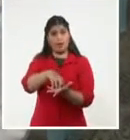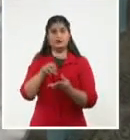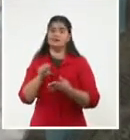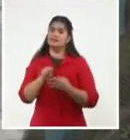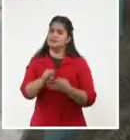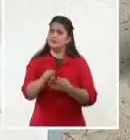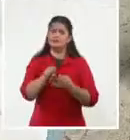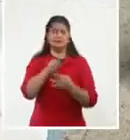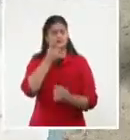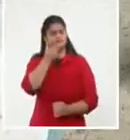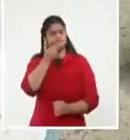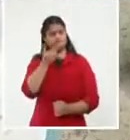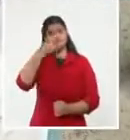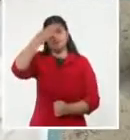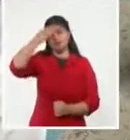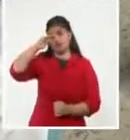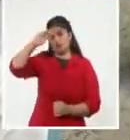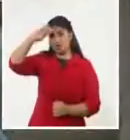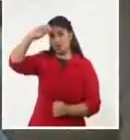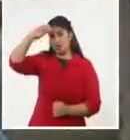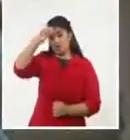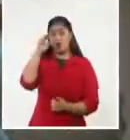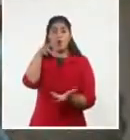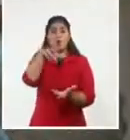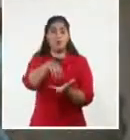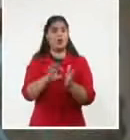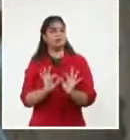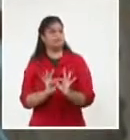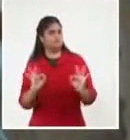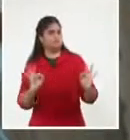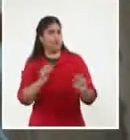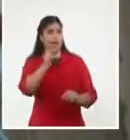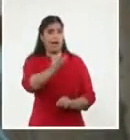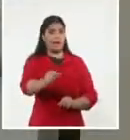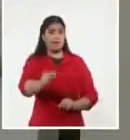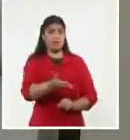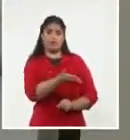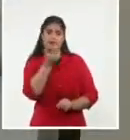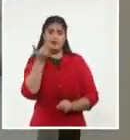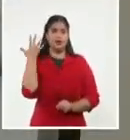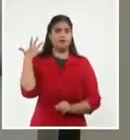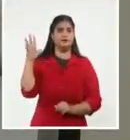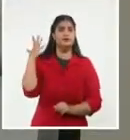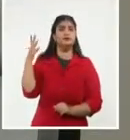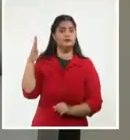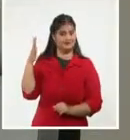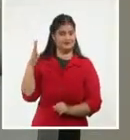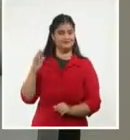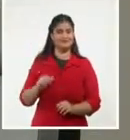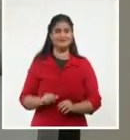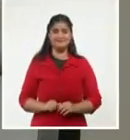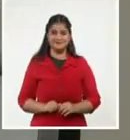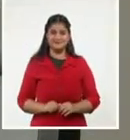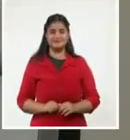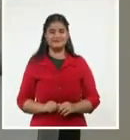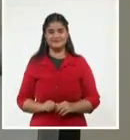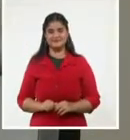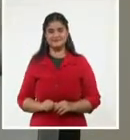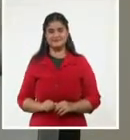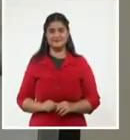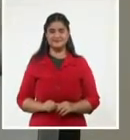y contribuyen a que Cuba sea un destino seguro para visitantes extranjeros. Ratificarle a nombre de la dirección